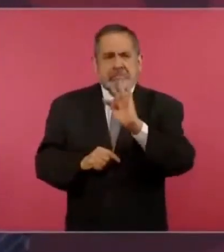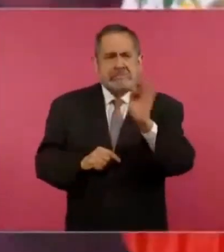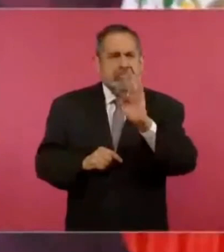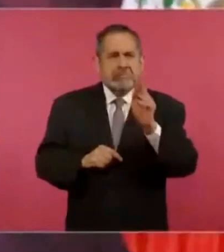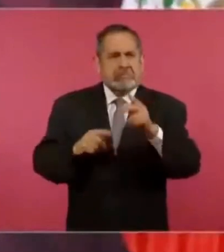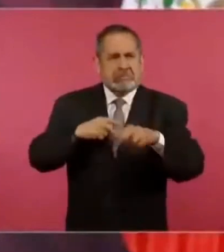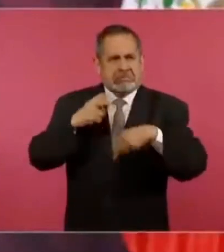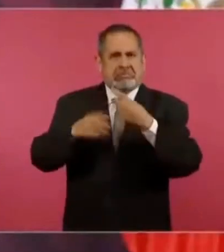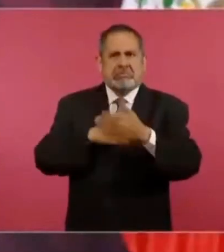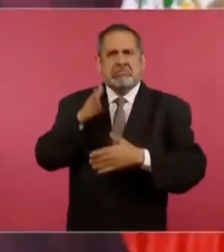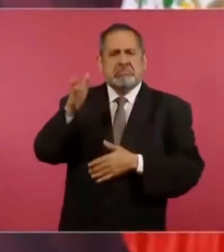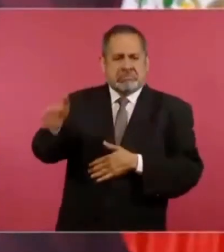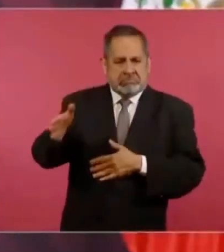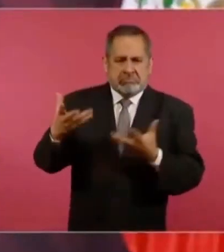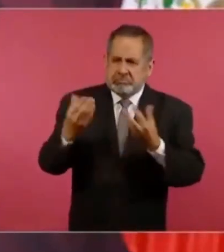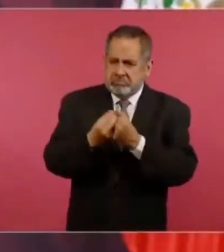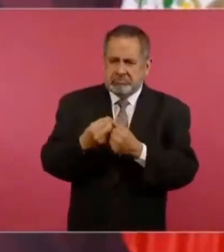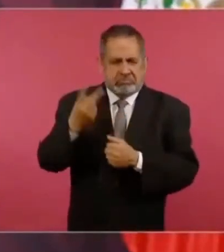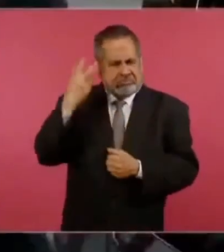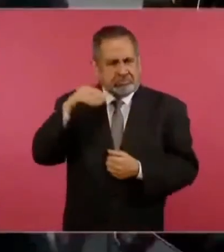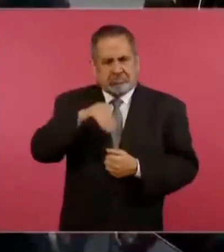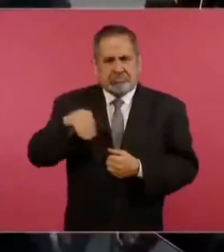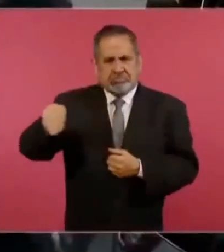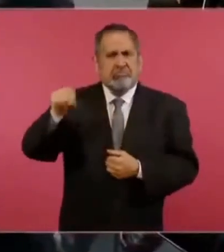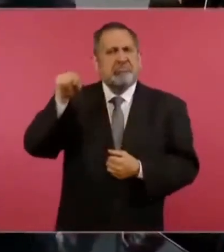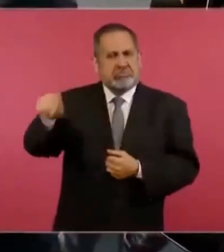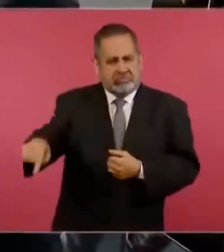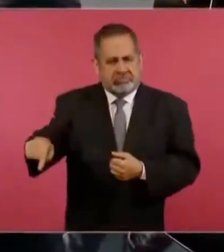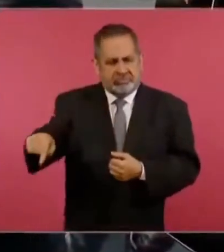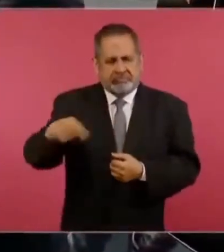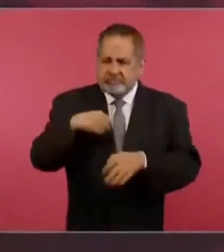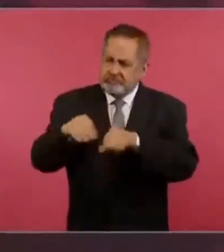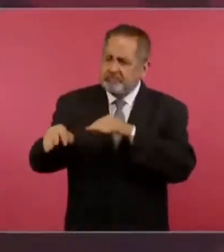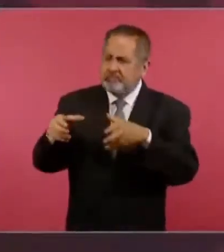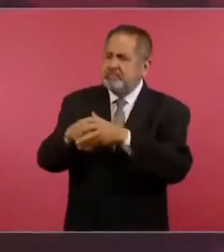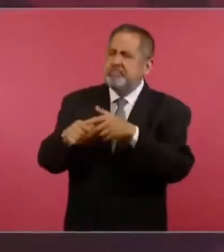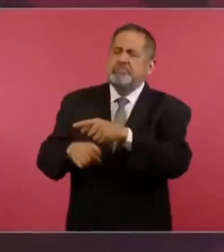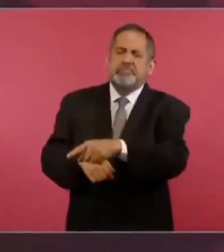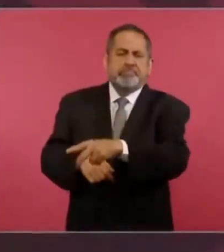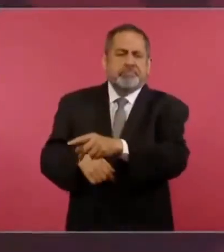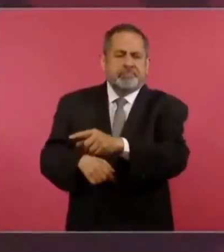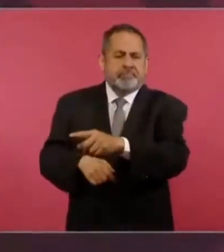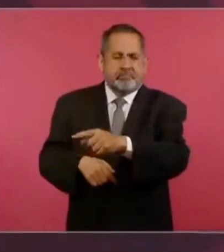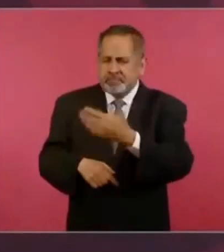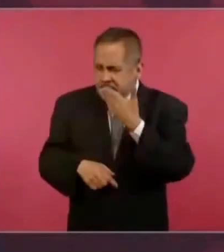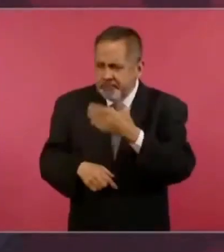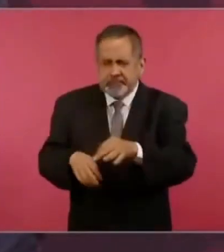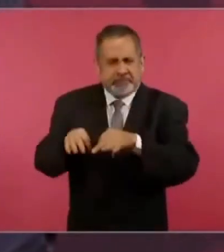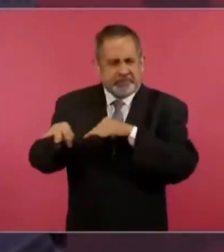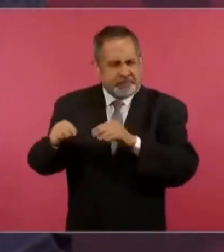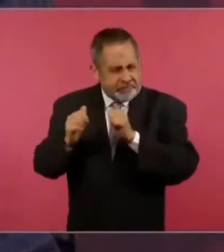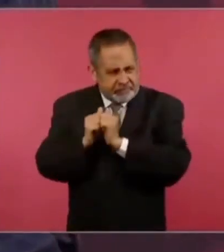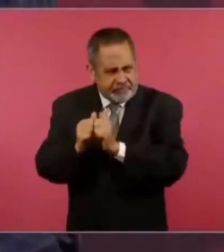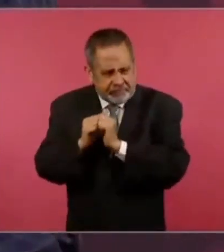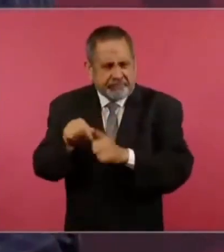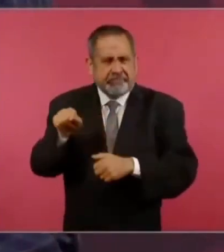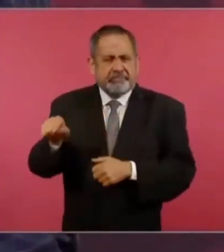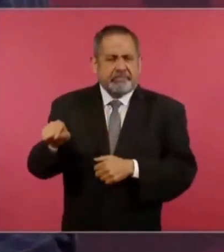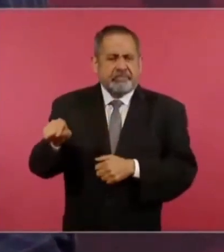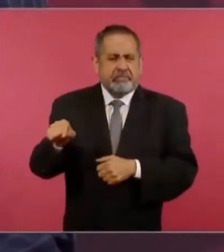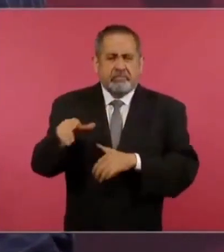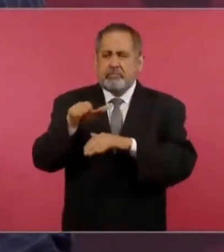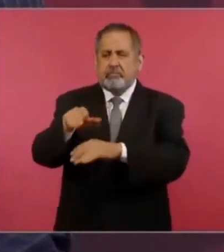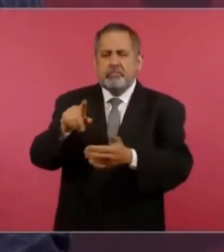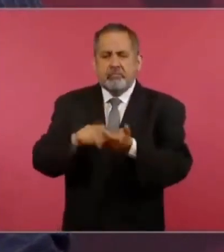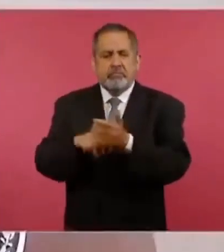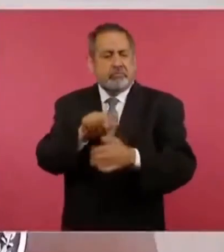vaya a una gira. Estamos trabajando bien en materia